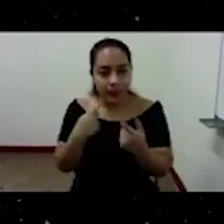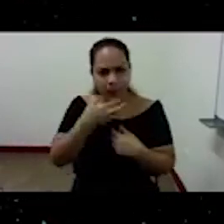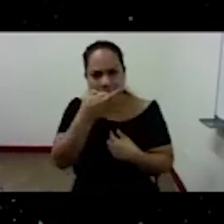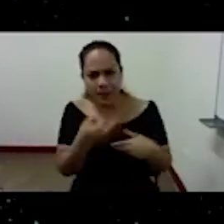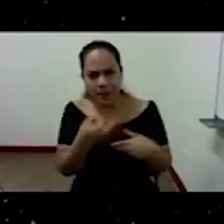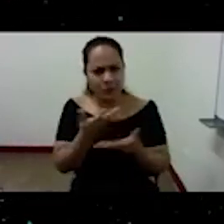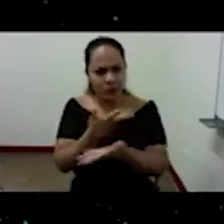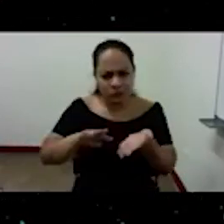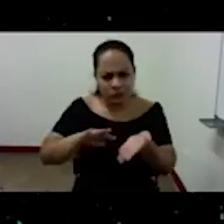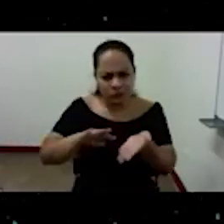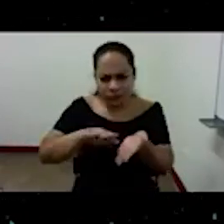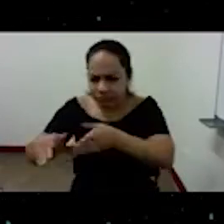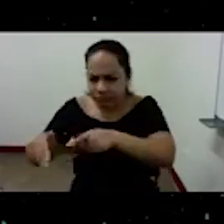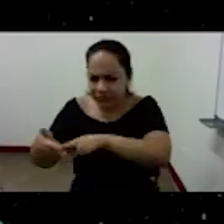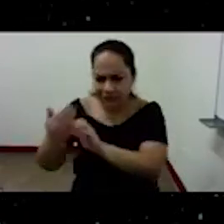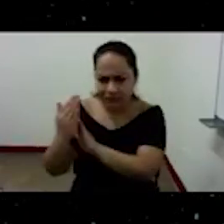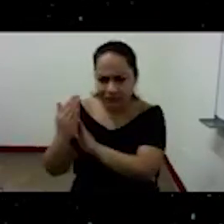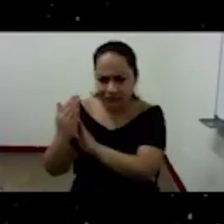cual la imagen se hace.